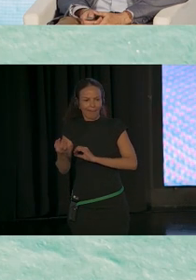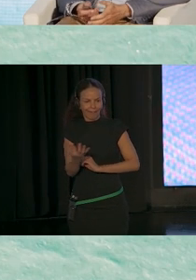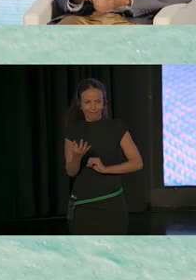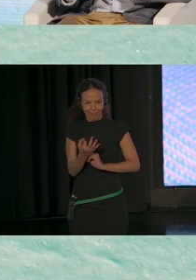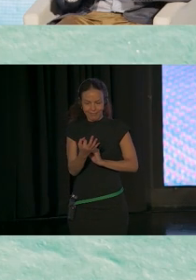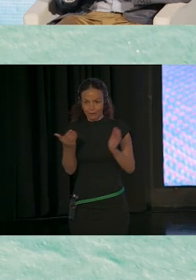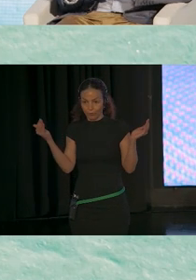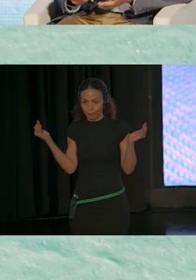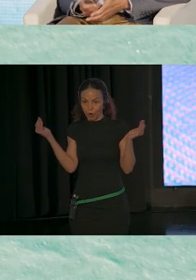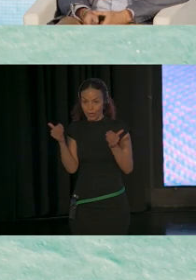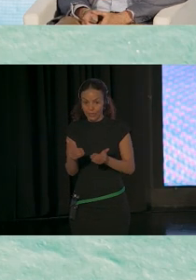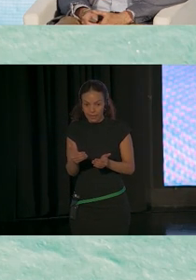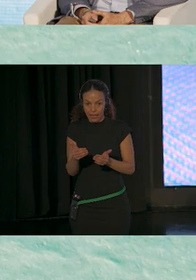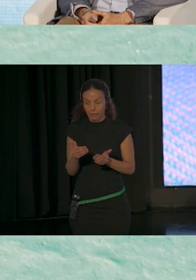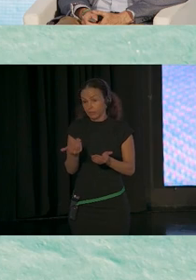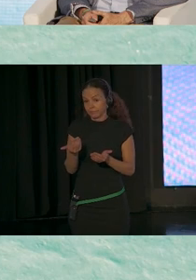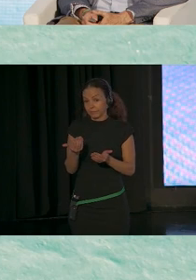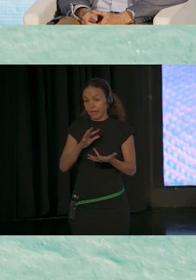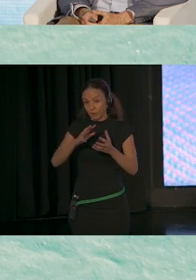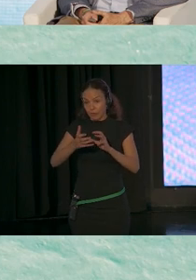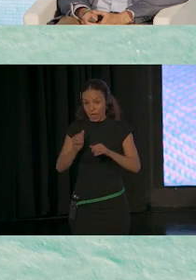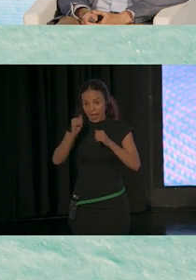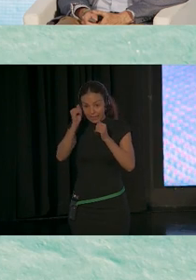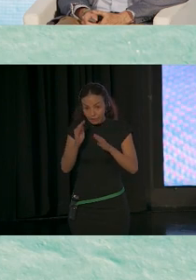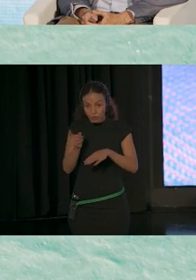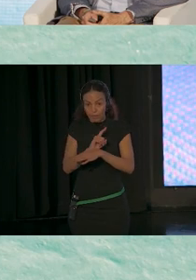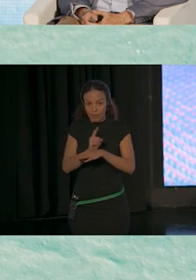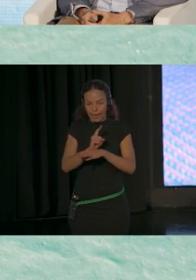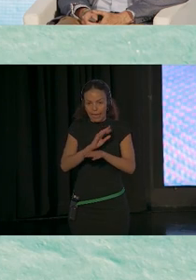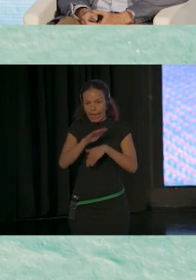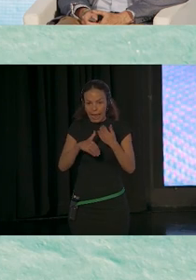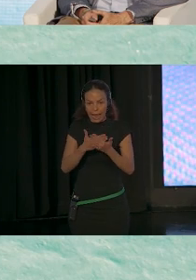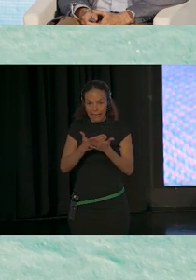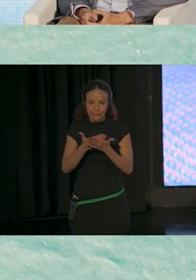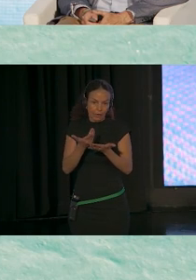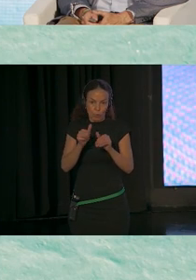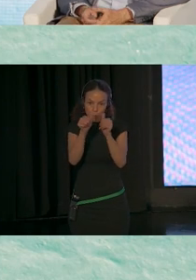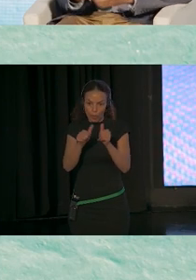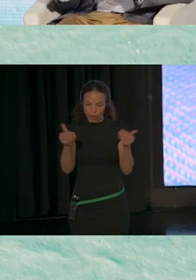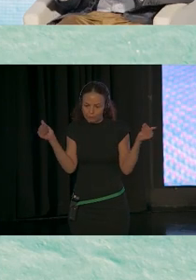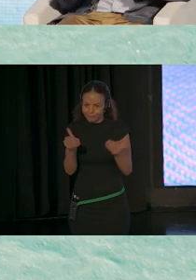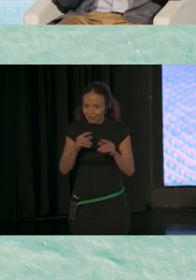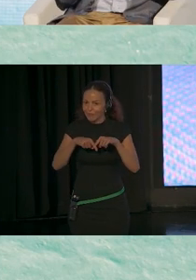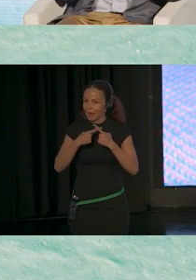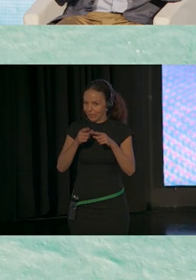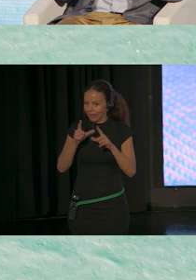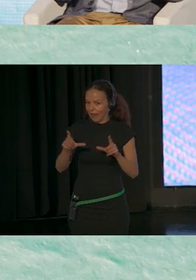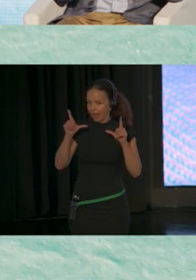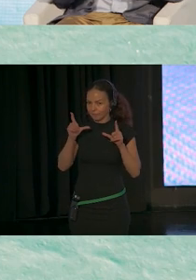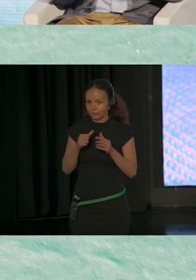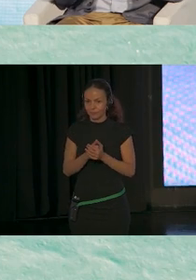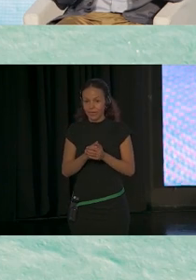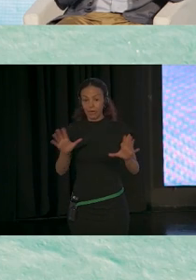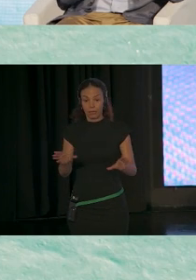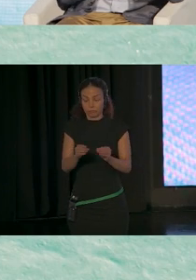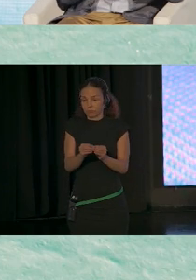orientada a la transformación de la atención temprana hacia un modelo más centrado en la familia. Bueno, en definitiva, hay